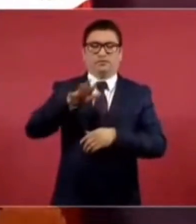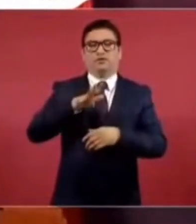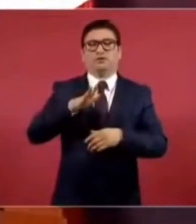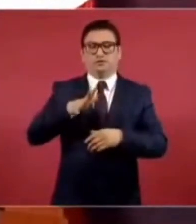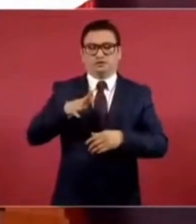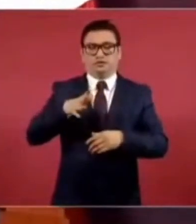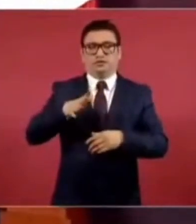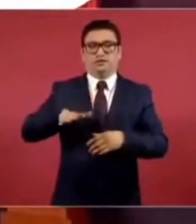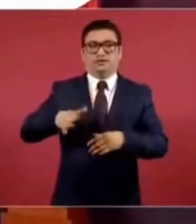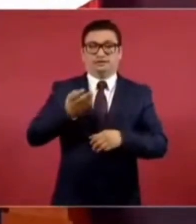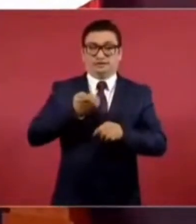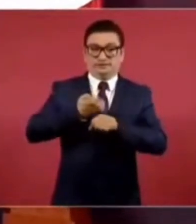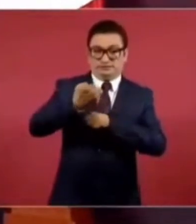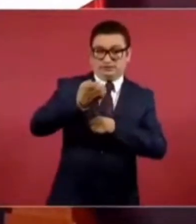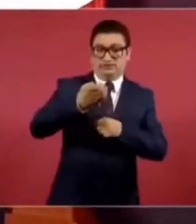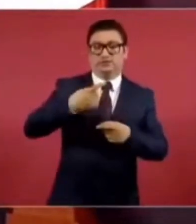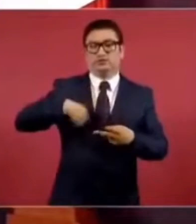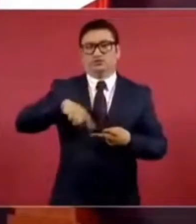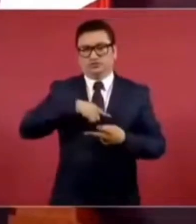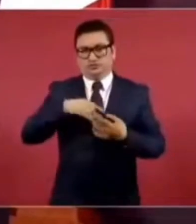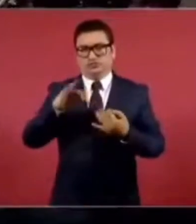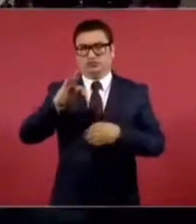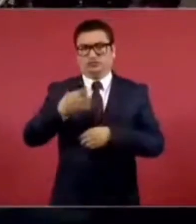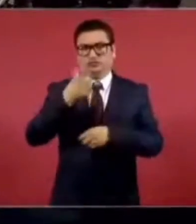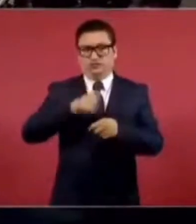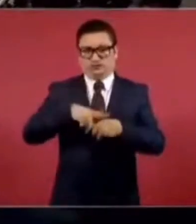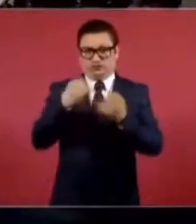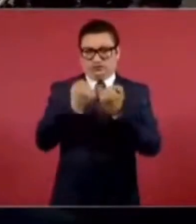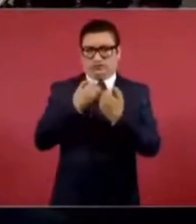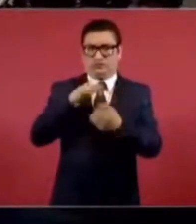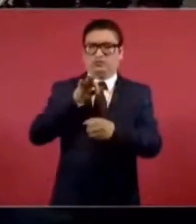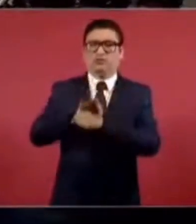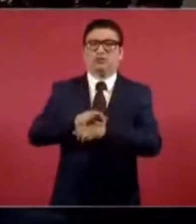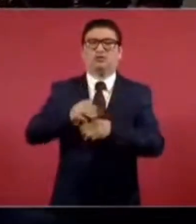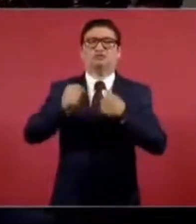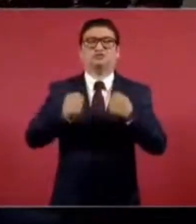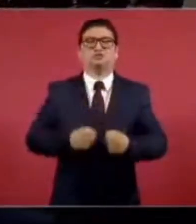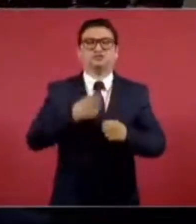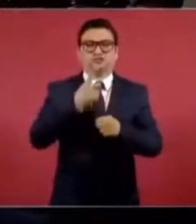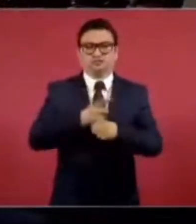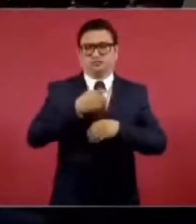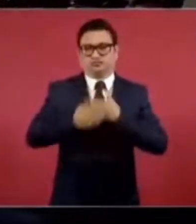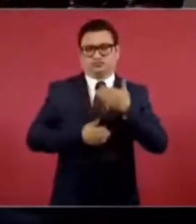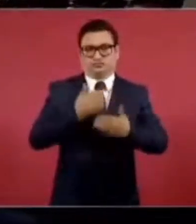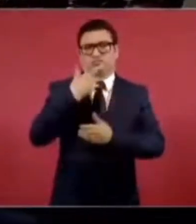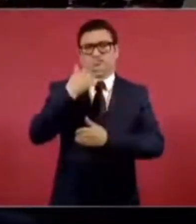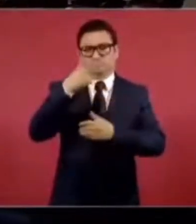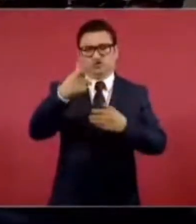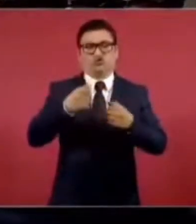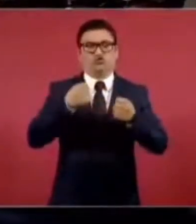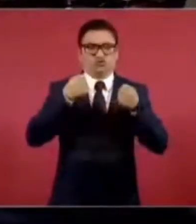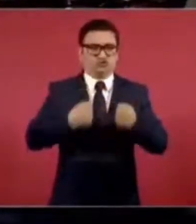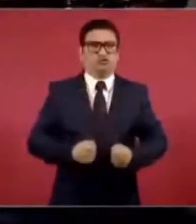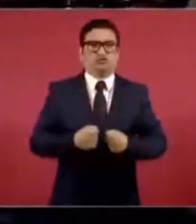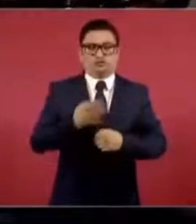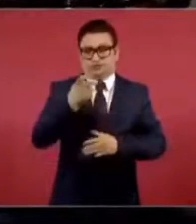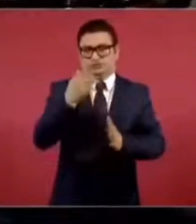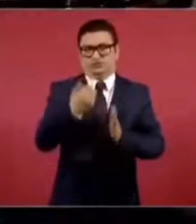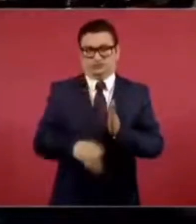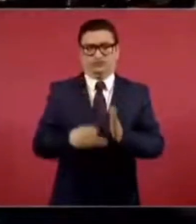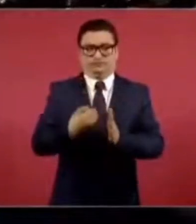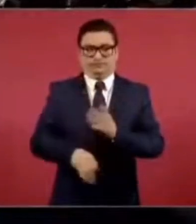nosotros para garantizar la seguridad se ha avanzado pero esa es una asignatura